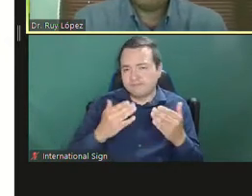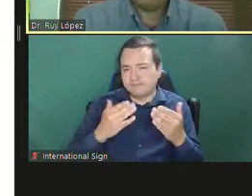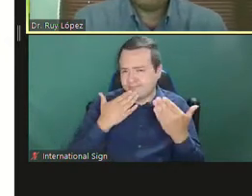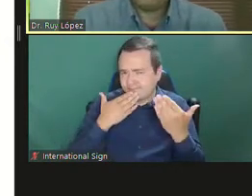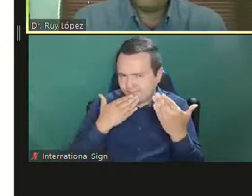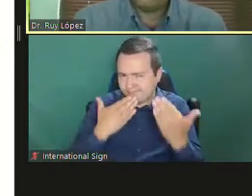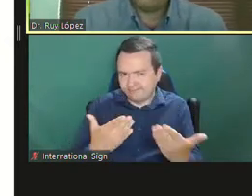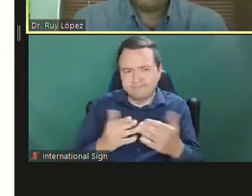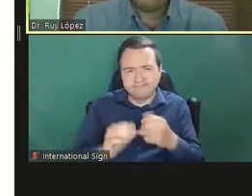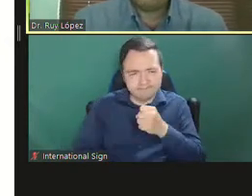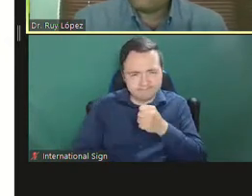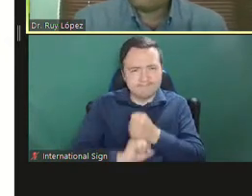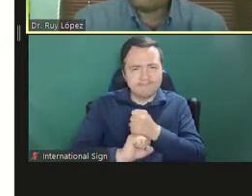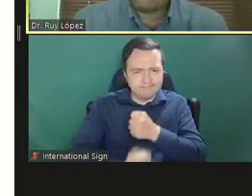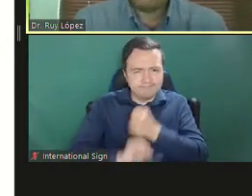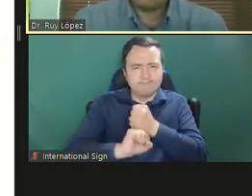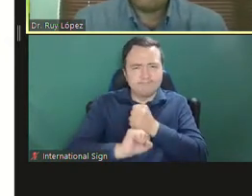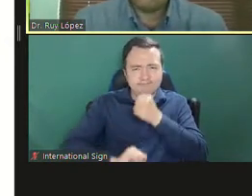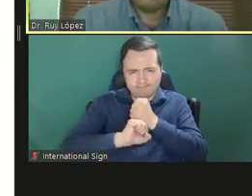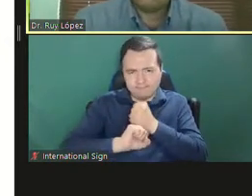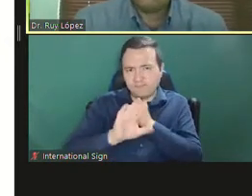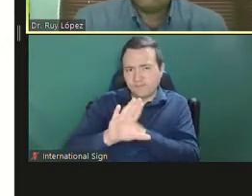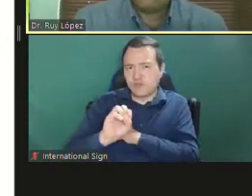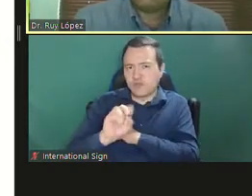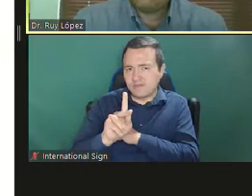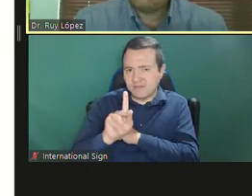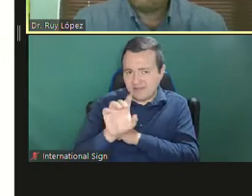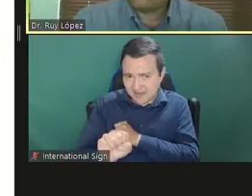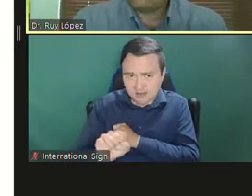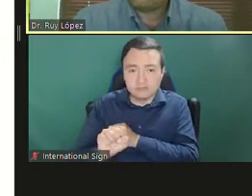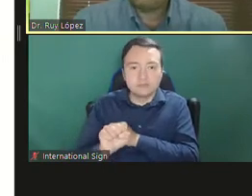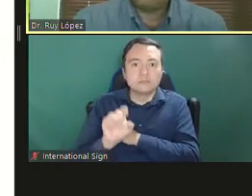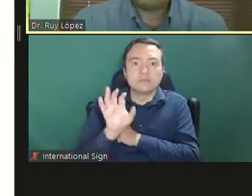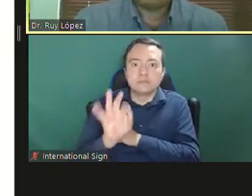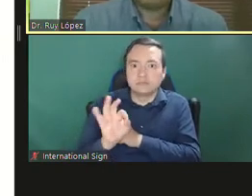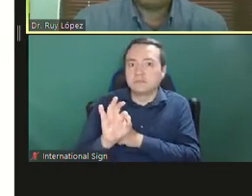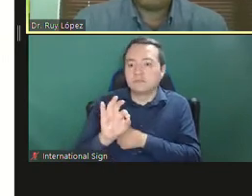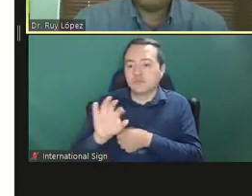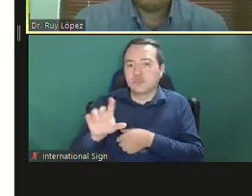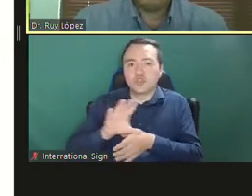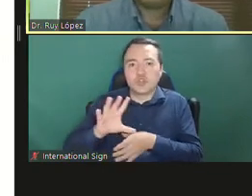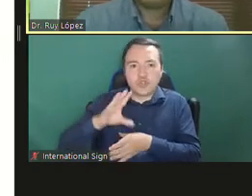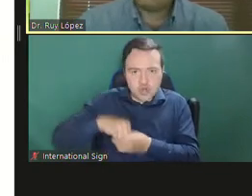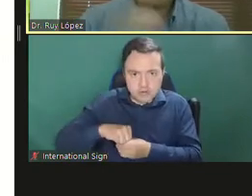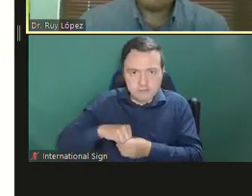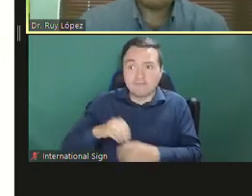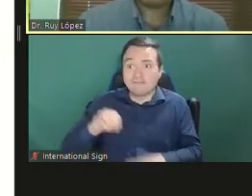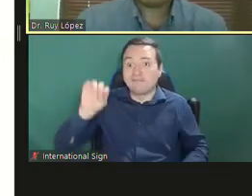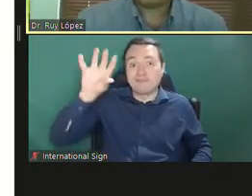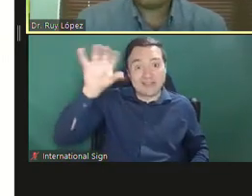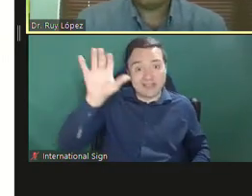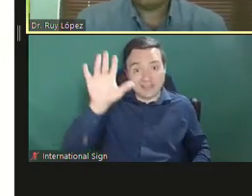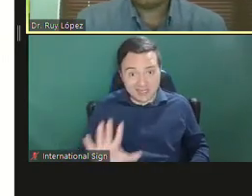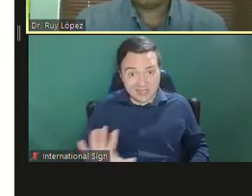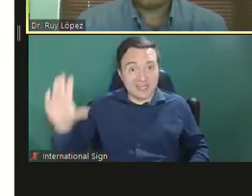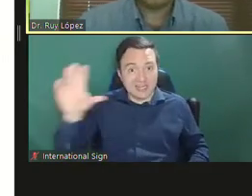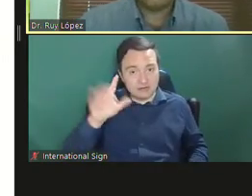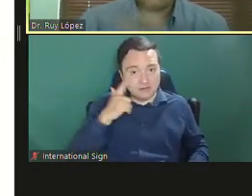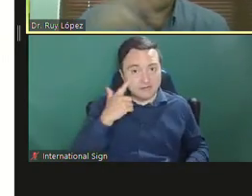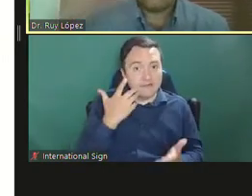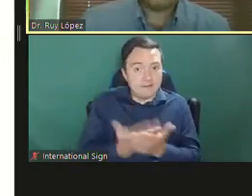el apoyo de ups que hemos tenido a nivel local ya nivel regional porque justo en estos dos elementos